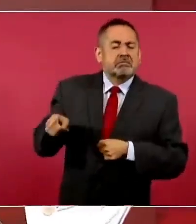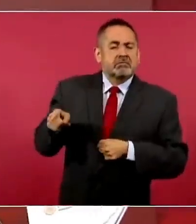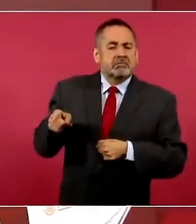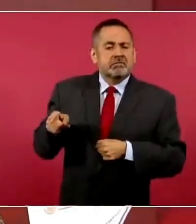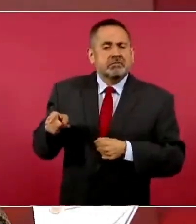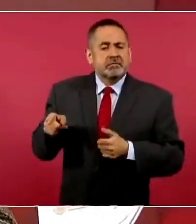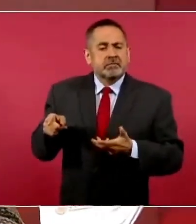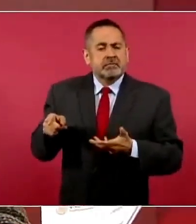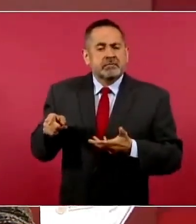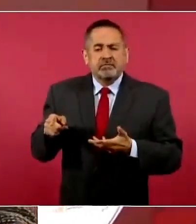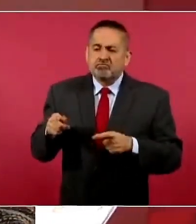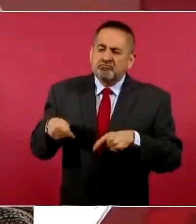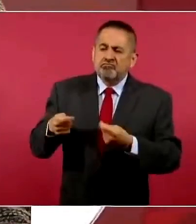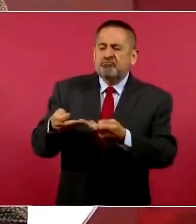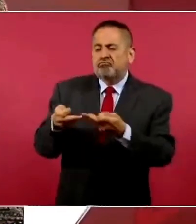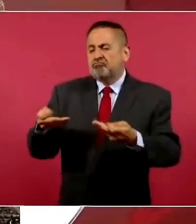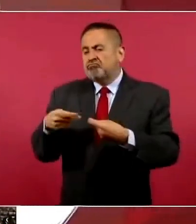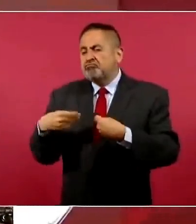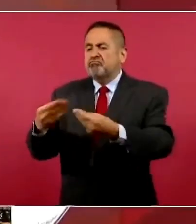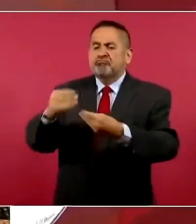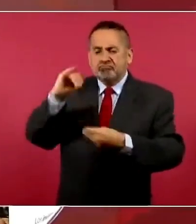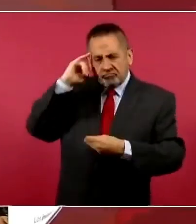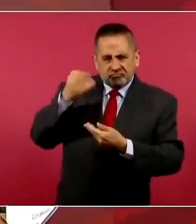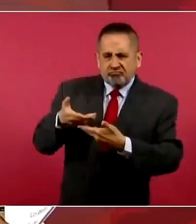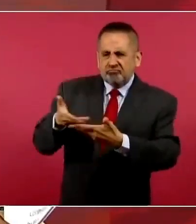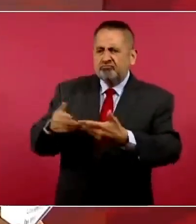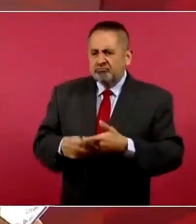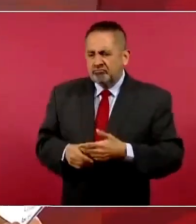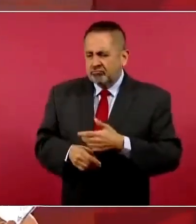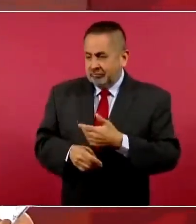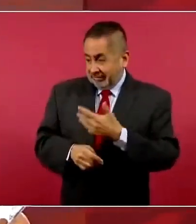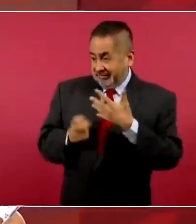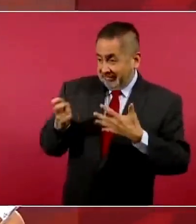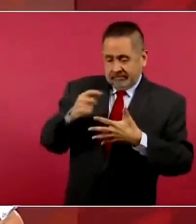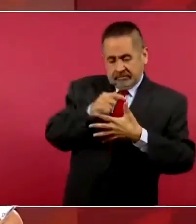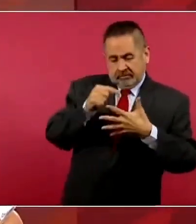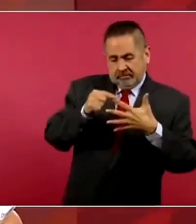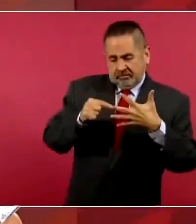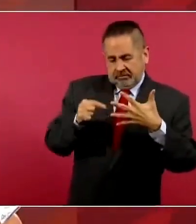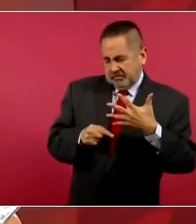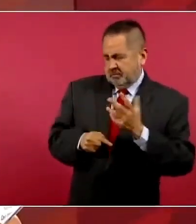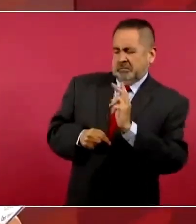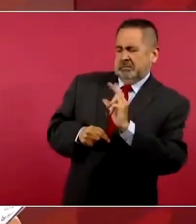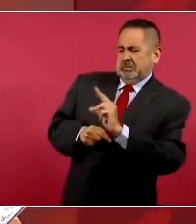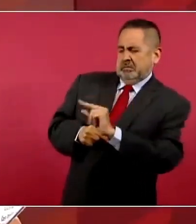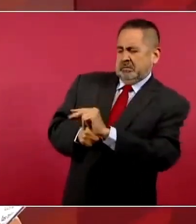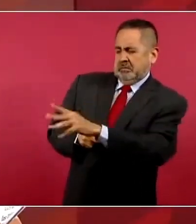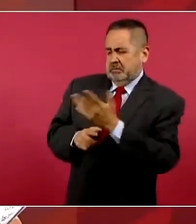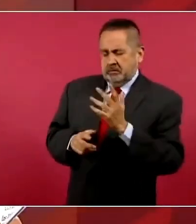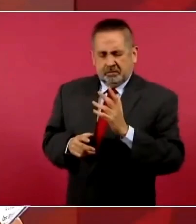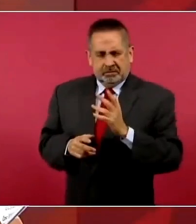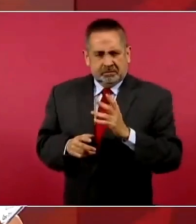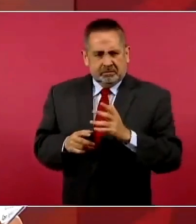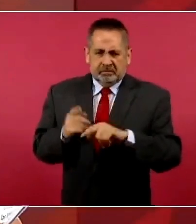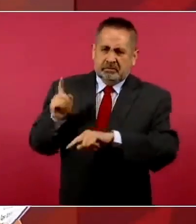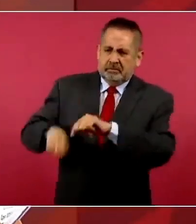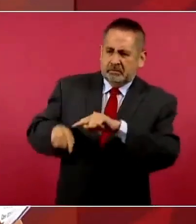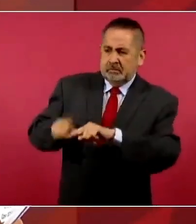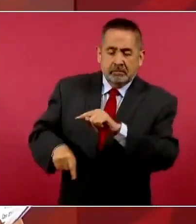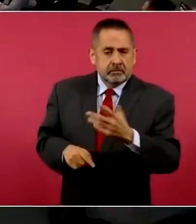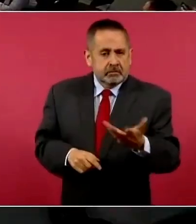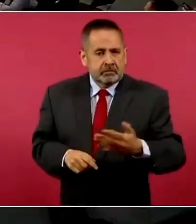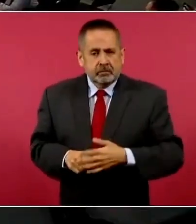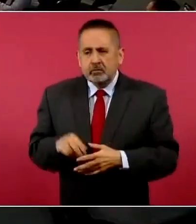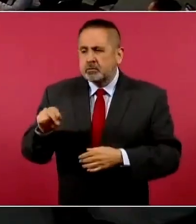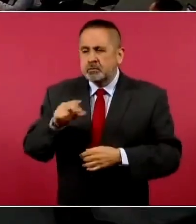que se entregara la tierra a los campesinos y que la tierra era de quien la trabaja? ¿Cómo vas a estar pensando